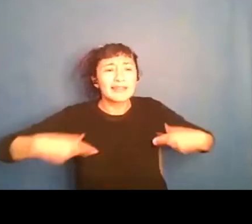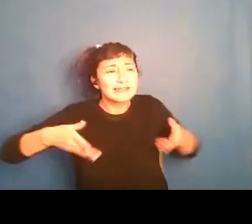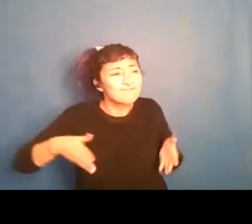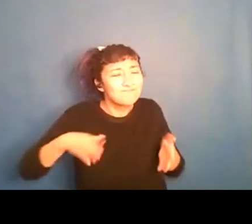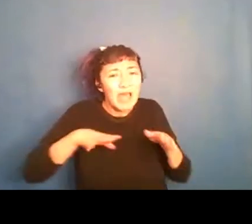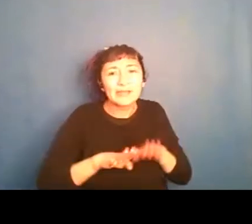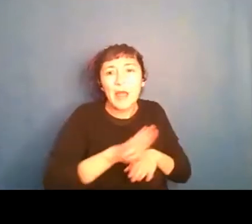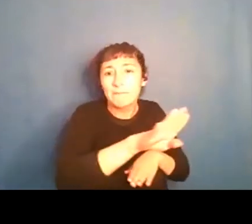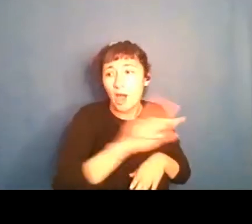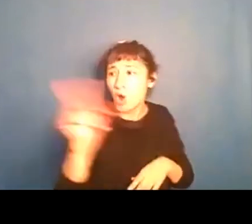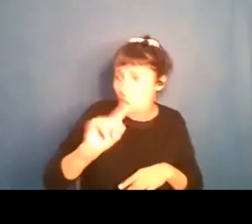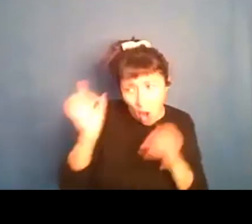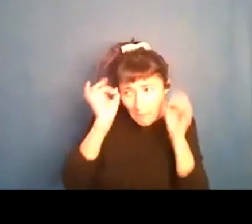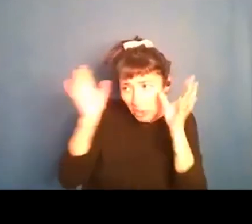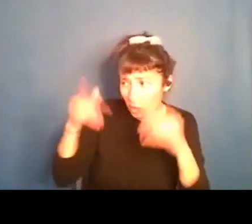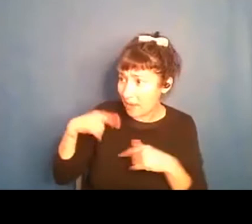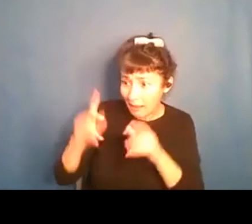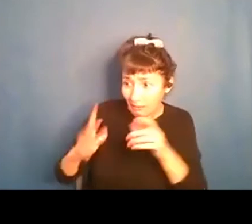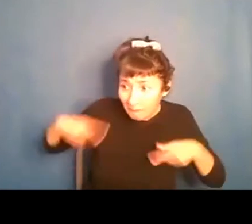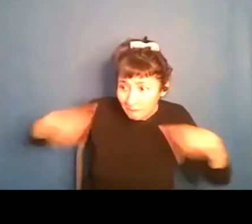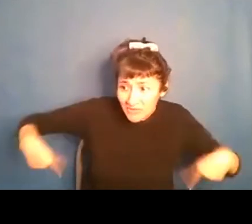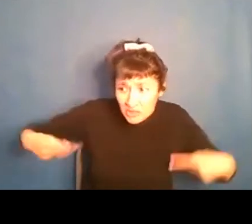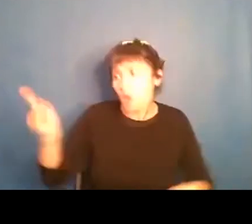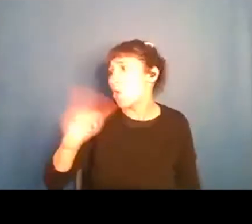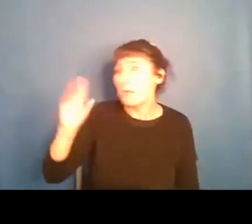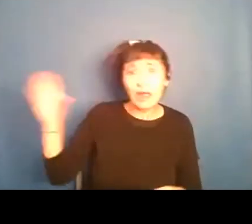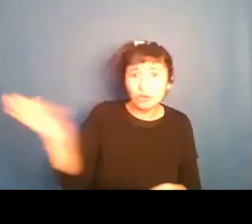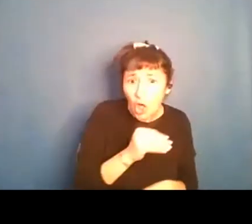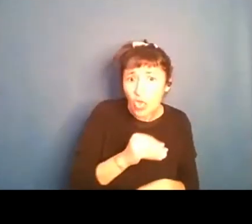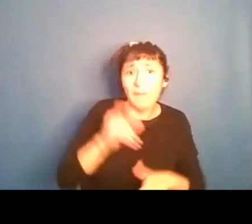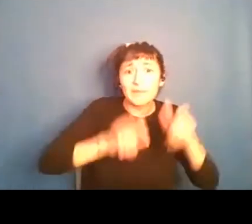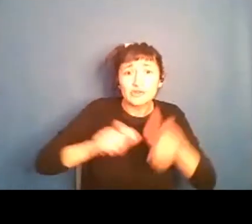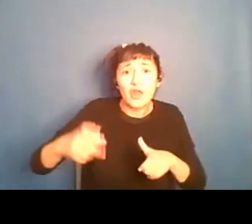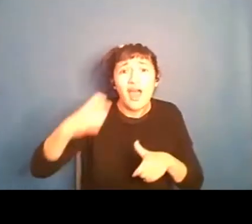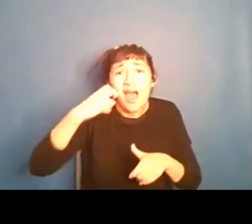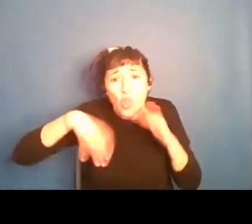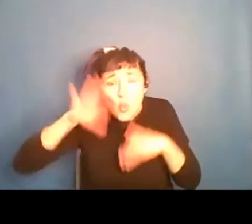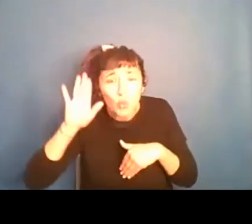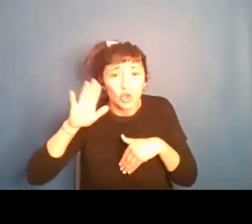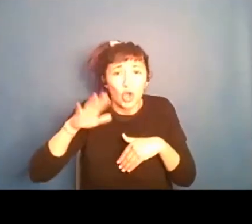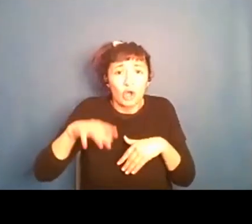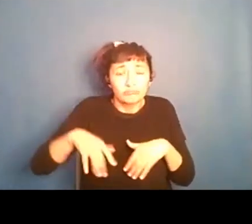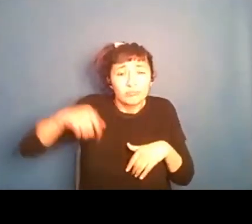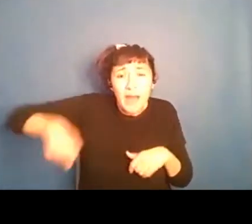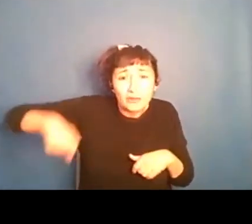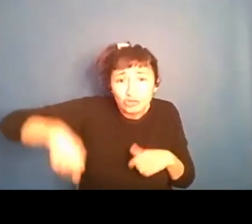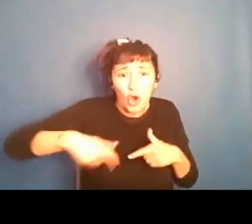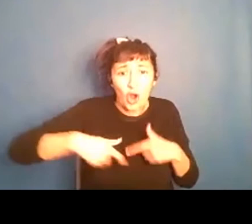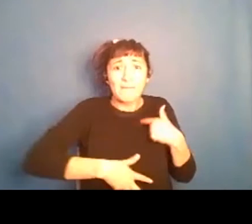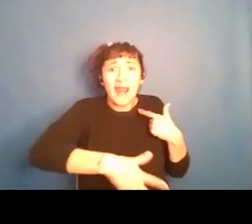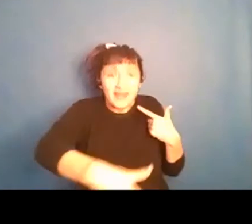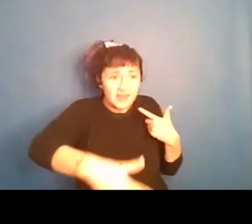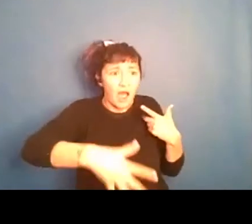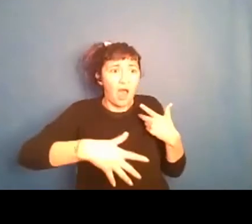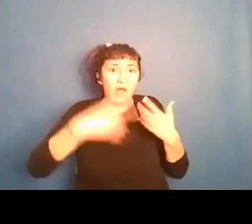Sí. ¿Qué quiero decir con esto? Una persona adulta mayor, con un bastón, una embarazada, etcétera. Y así puedo